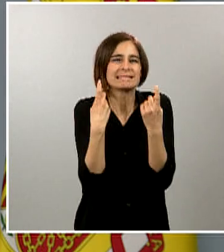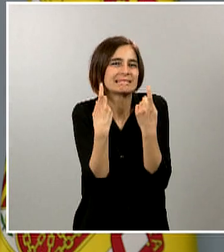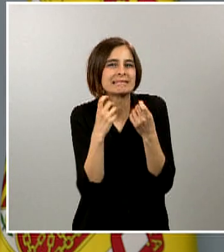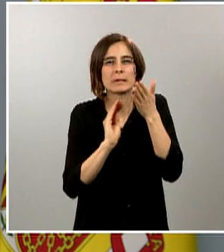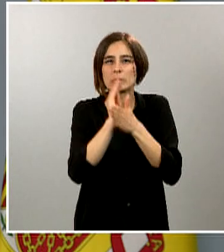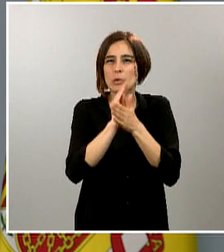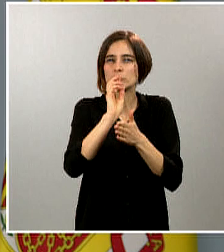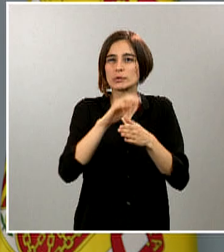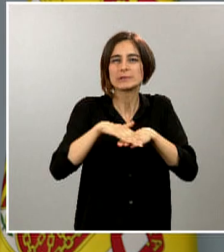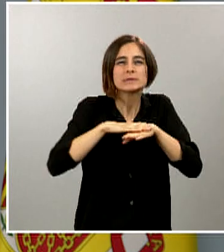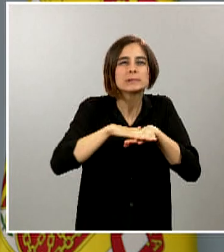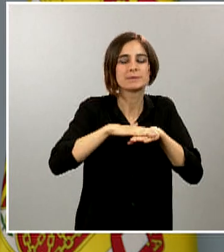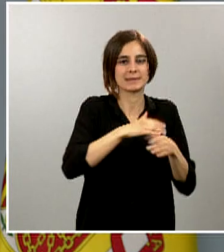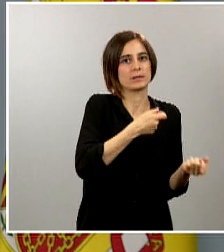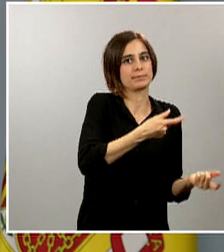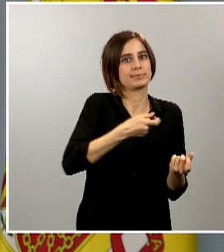lo realicen con los bienes